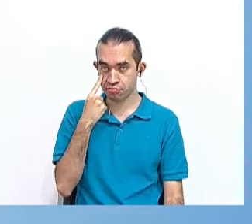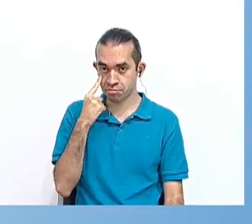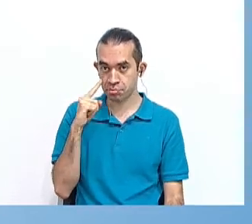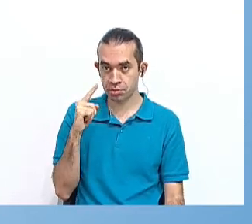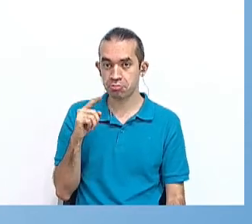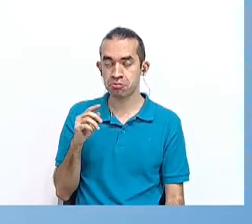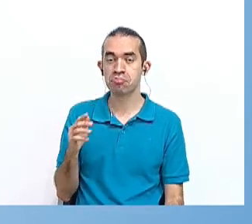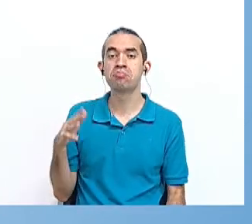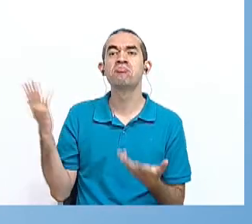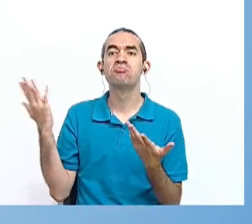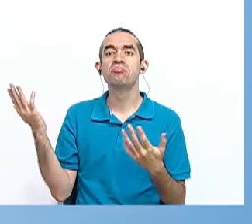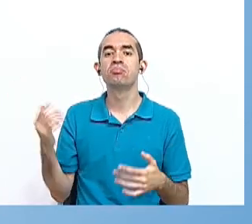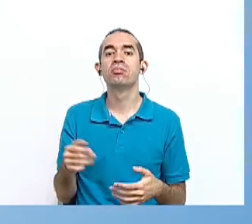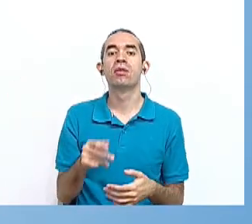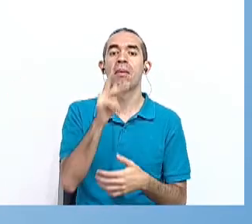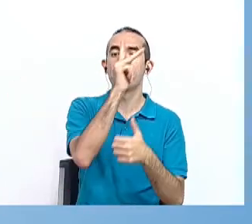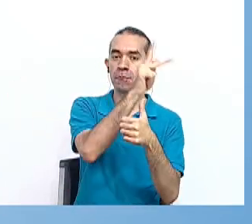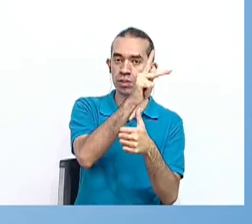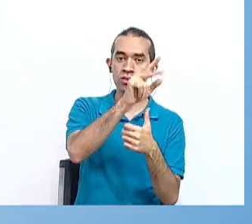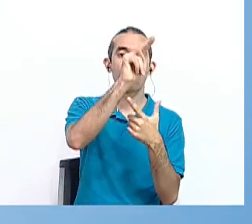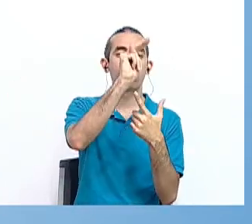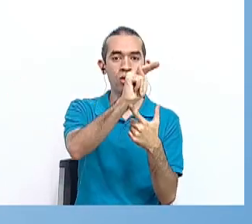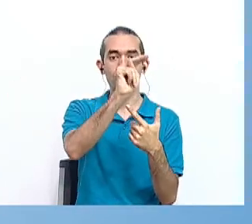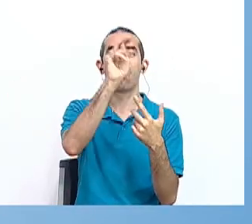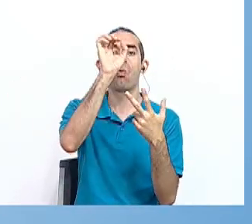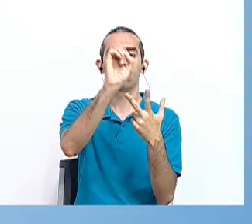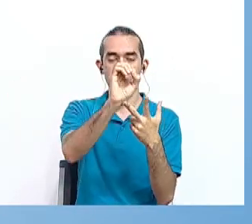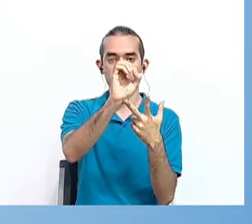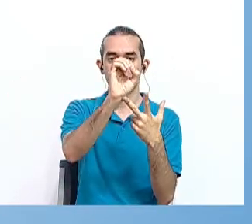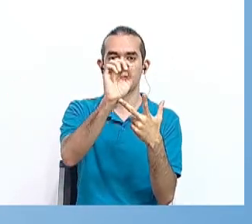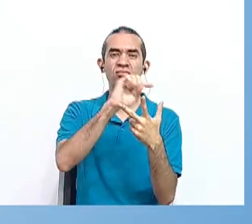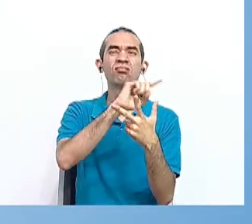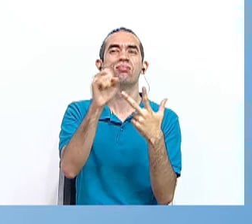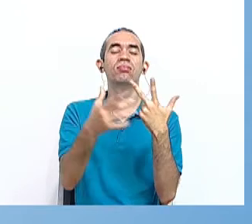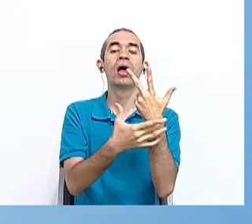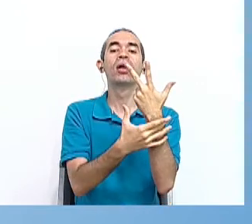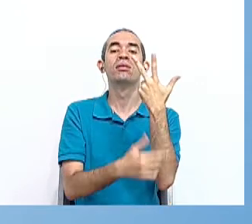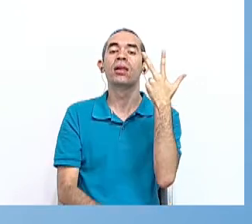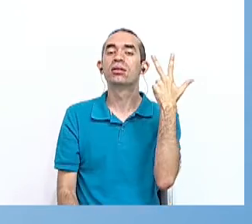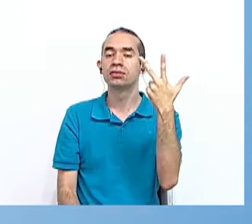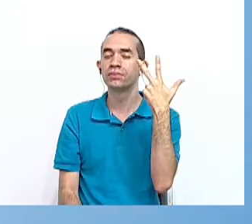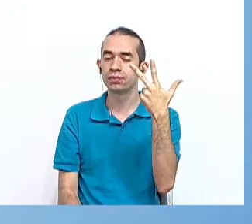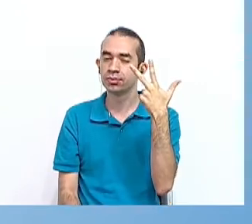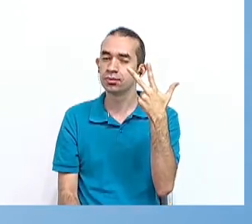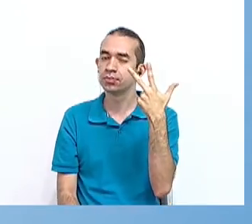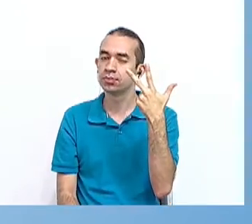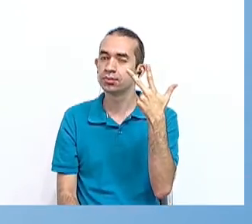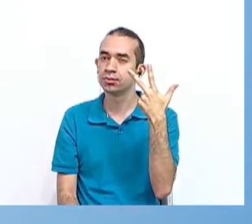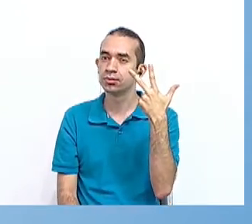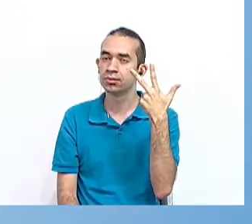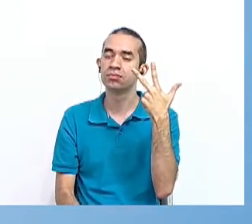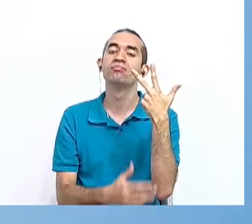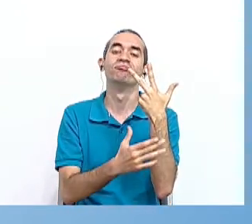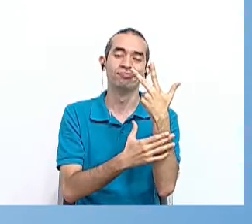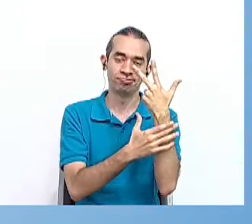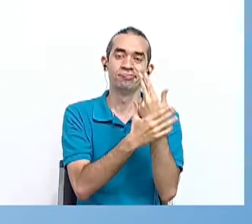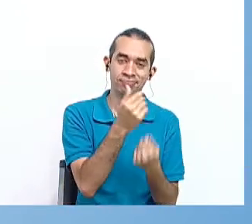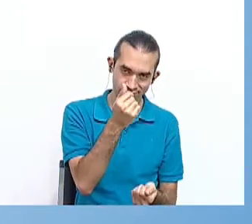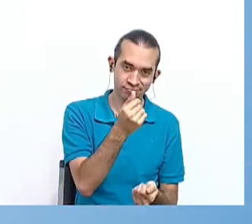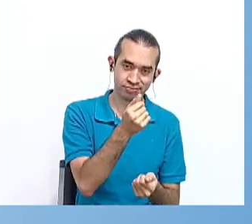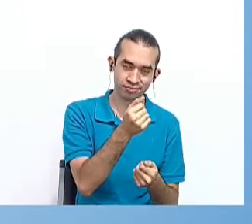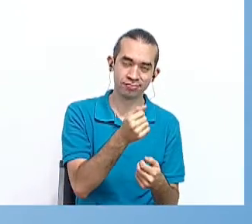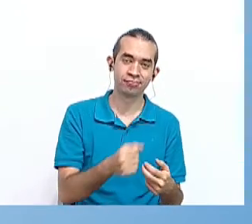representación. Tiene potasio, nitrógeno y oxígeno. 3 elementos. Un